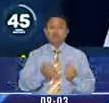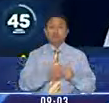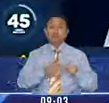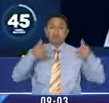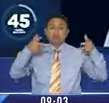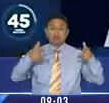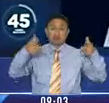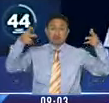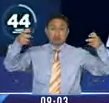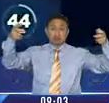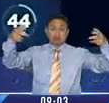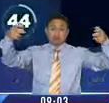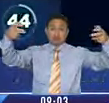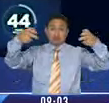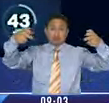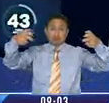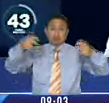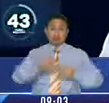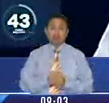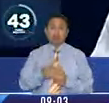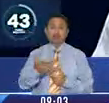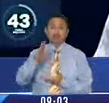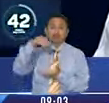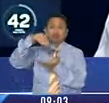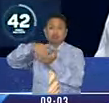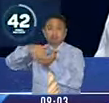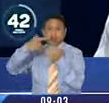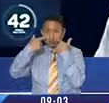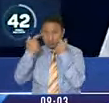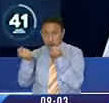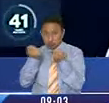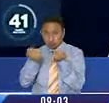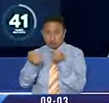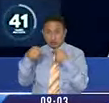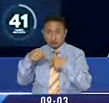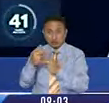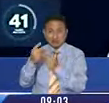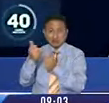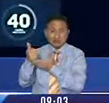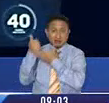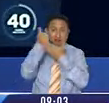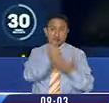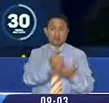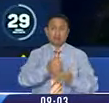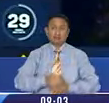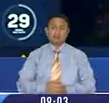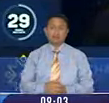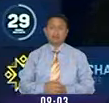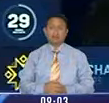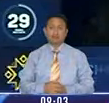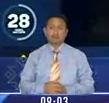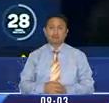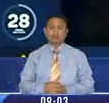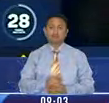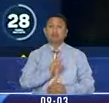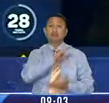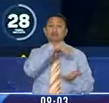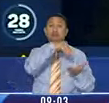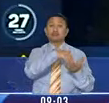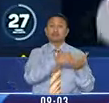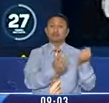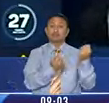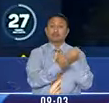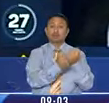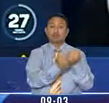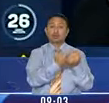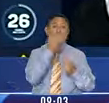de videovigilancia, articulado a un centro de monitoreo y de respuesta inmediata. Pondremos un centro de apoyo